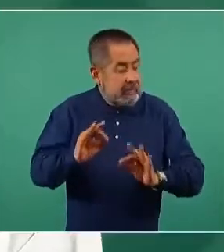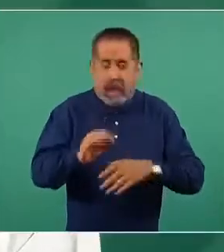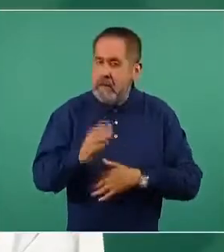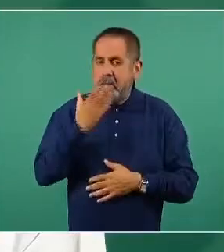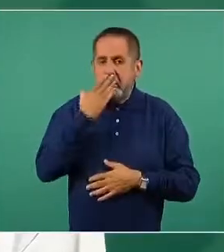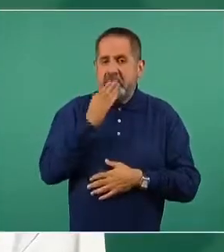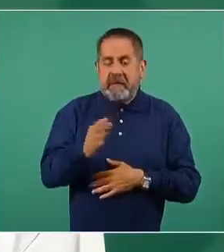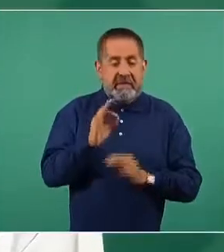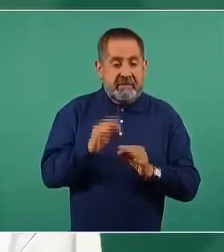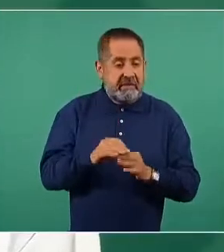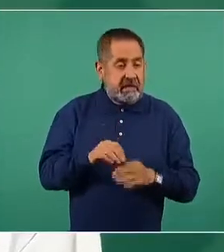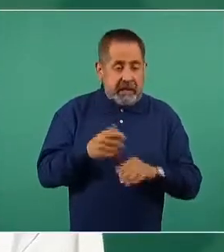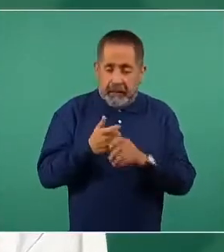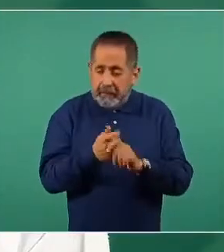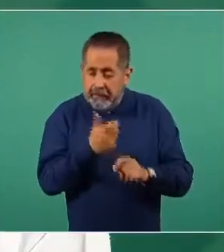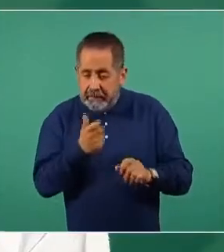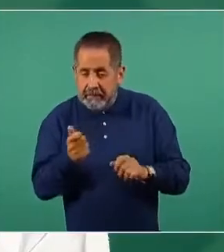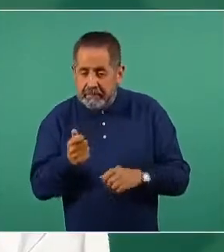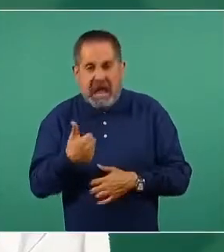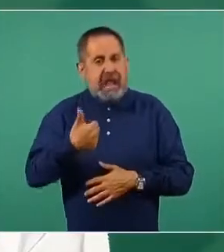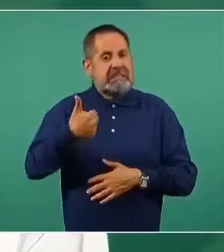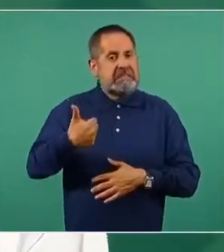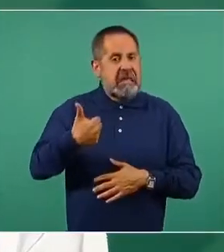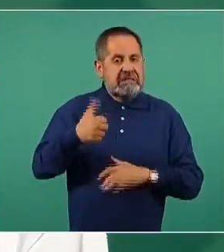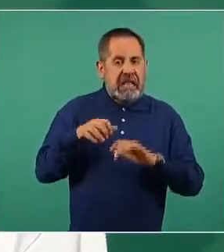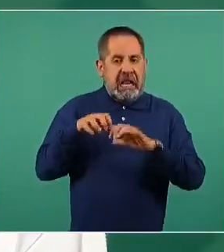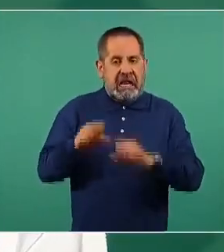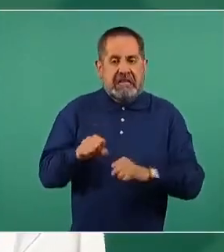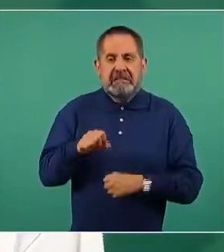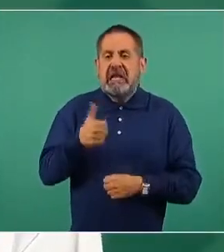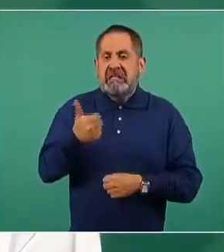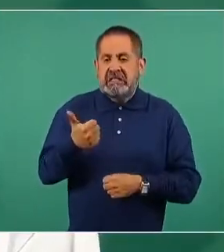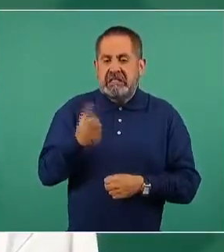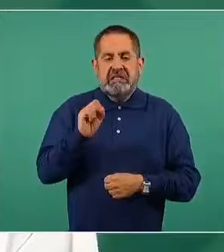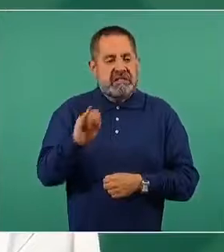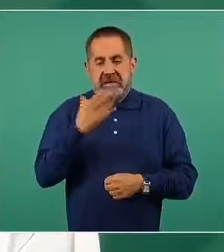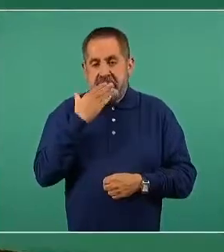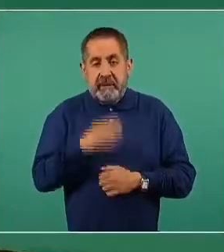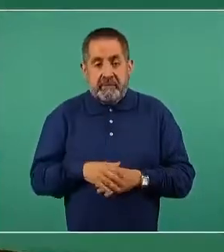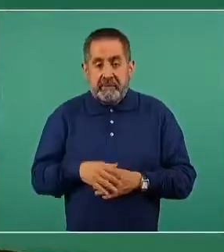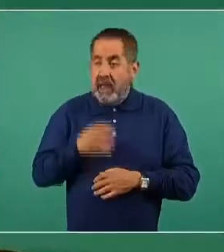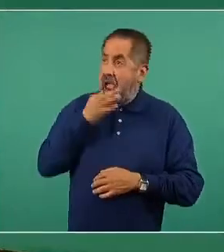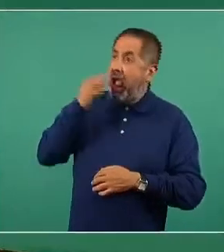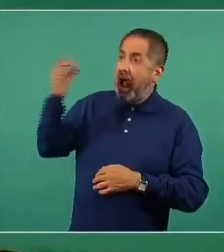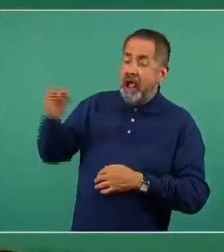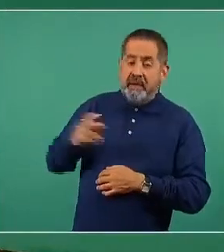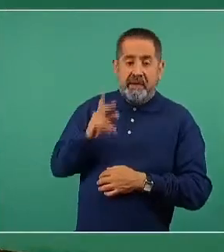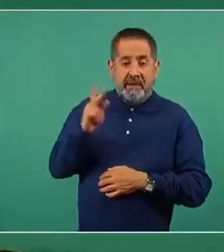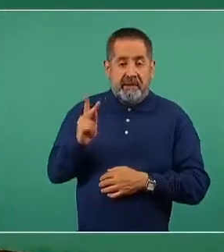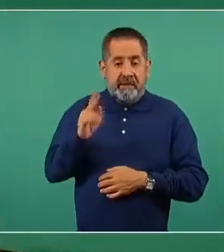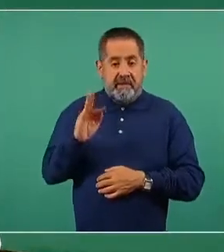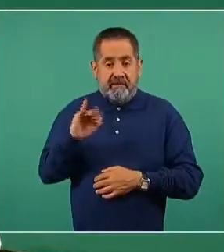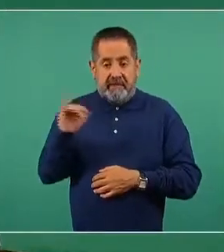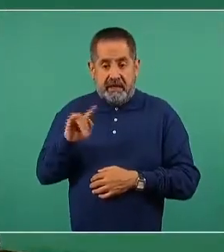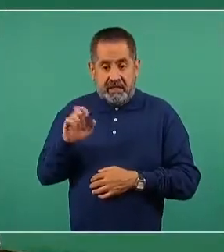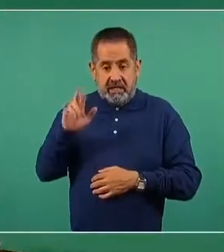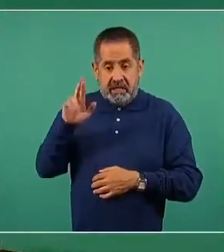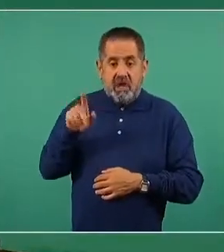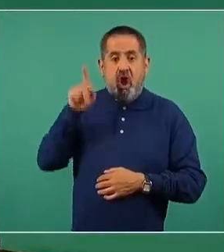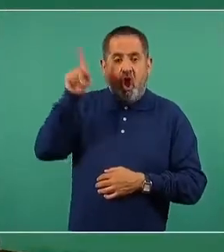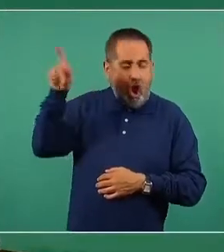país, la 6ª dosis. Cuando ocurrió eso, entonces le comunicamos a Pfizer. Pfizer